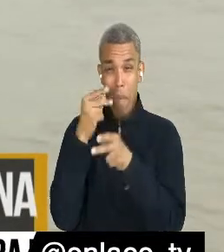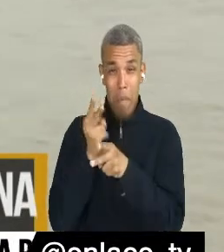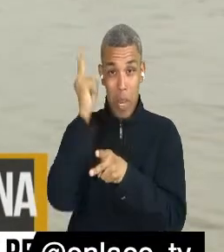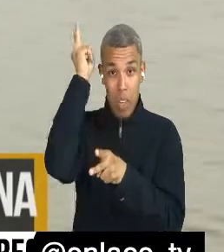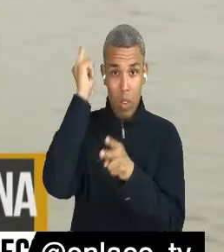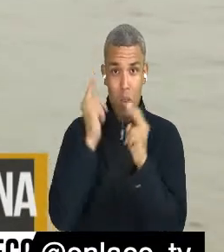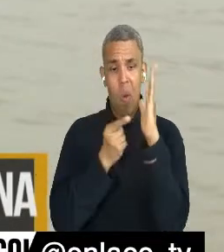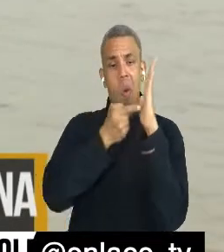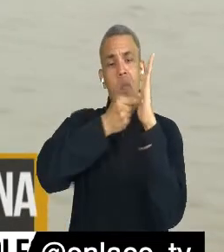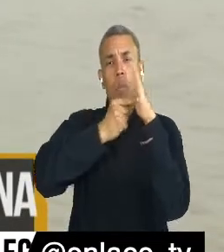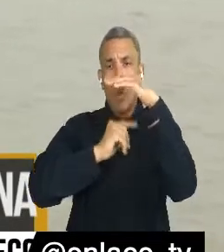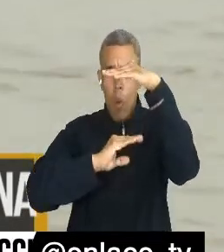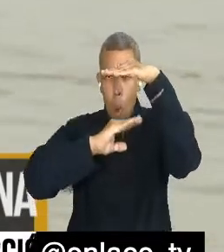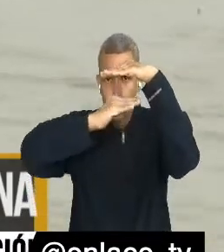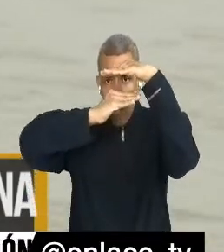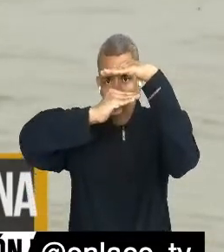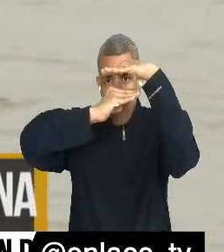cayó, estamos